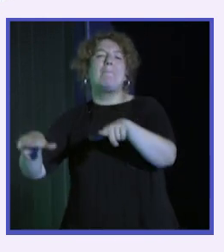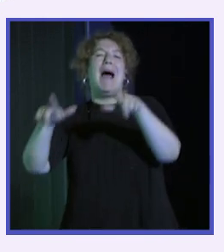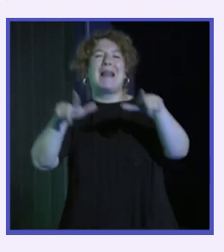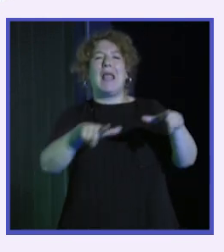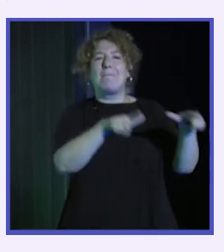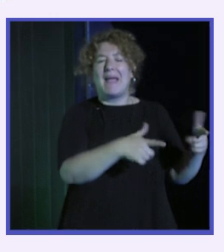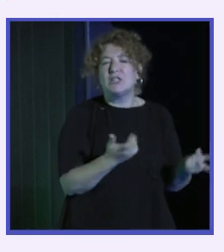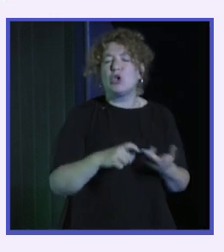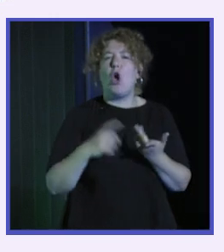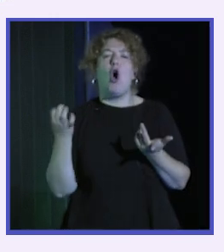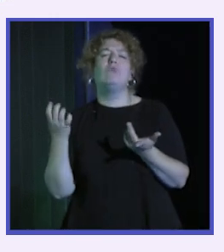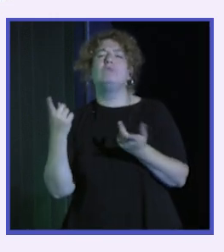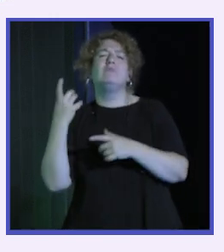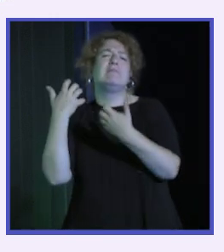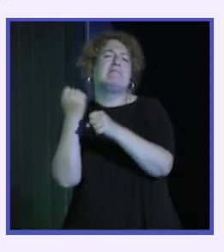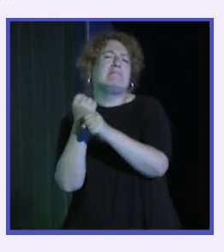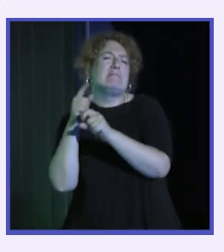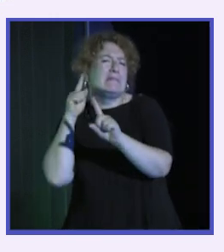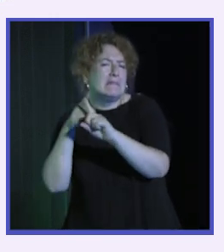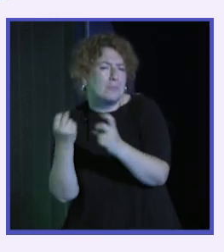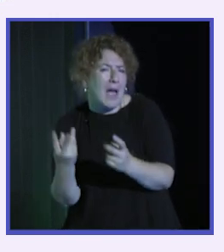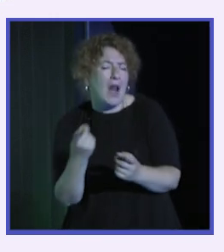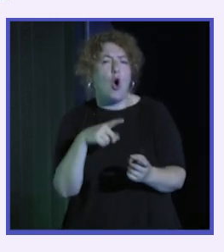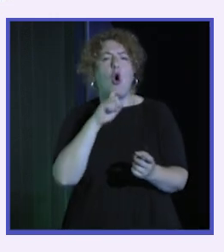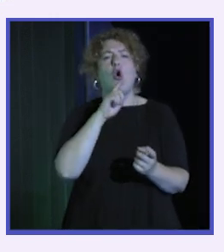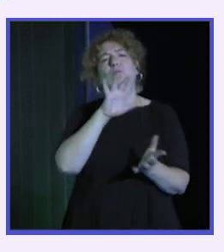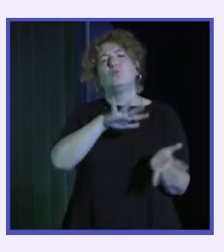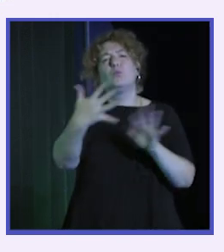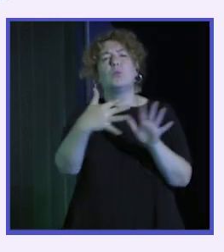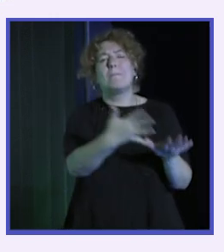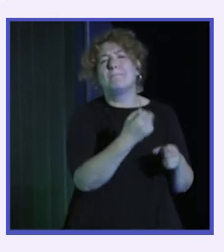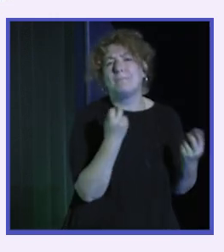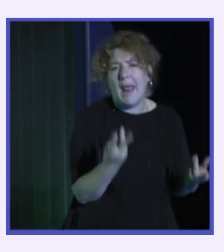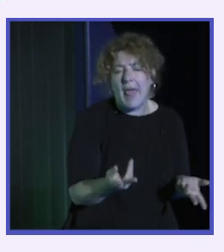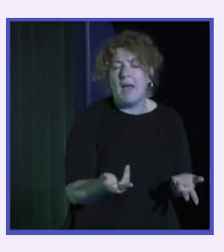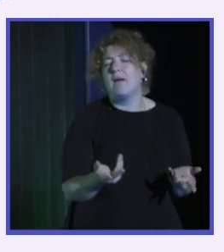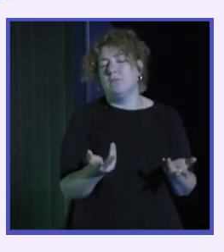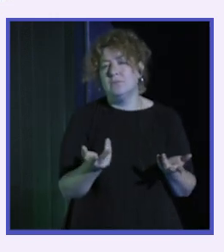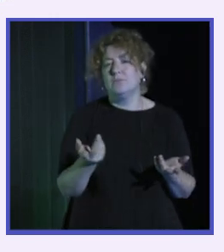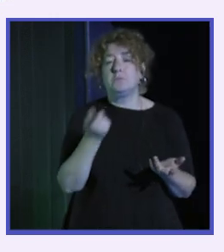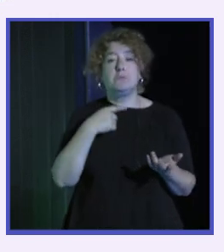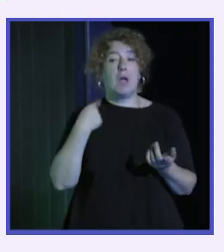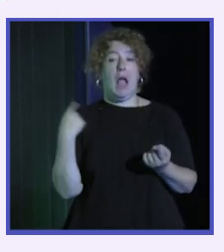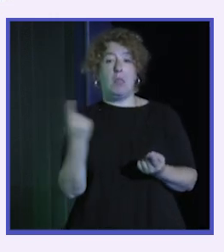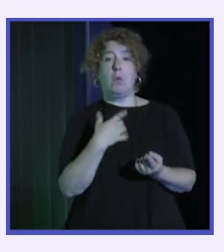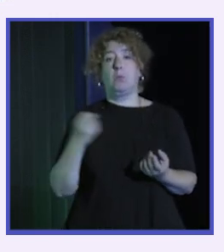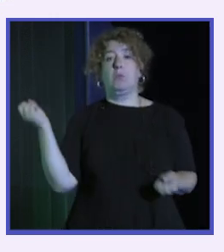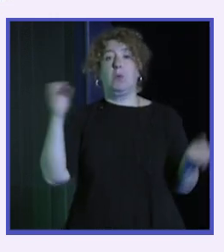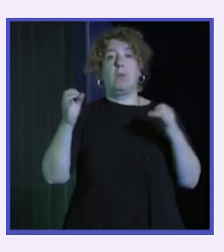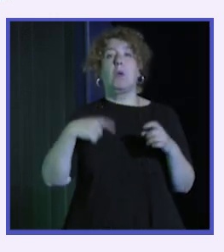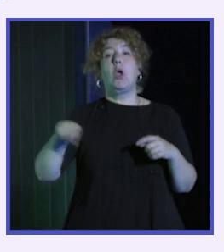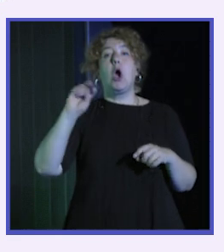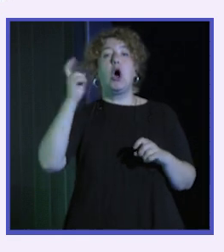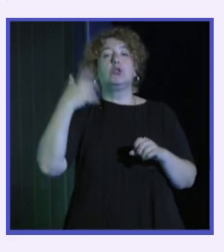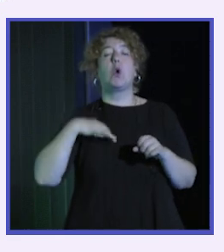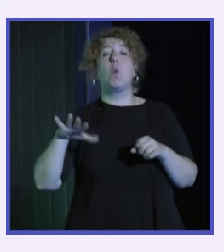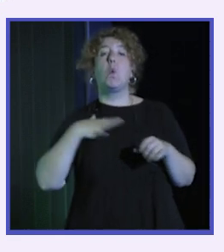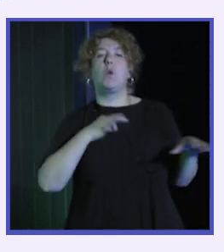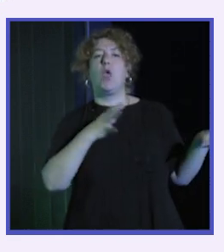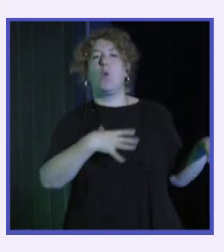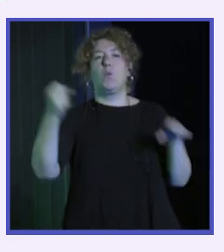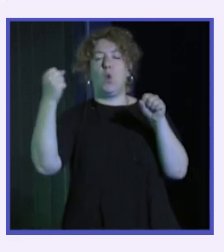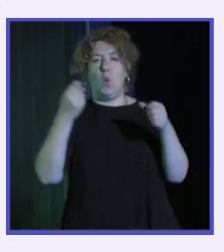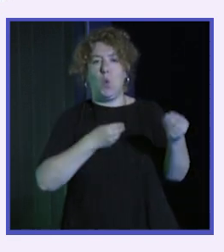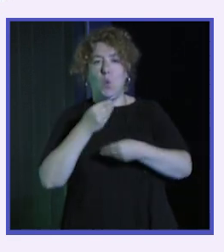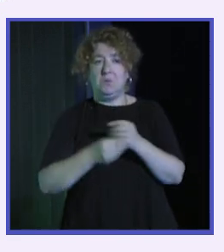por función, por aplicación. Entonces, cada persona puede compartir esos prompts que cree que le van a ser útiles a otras áreas. Y si yo estoy